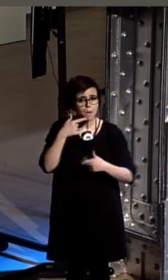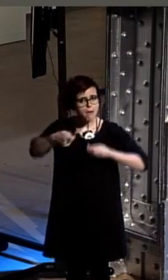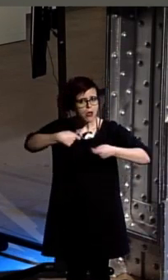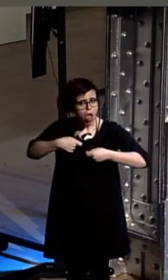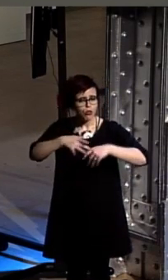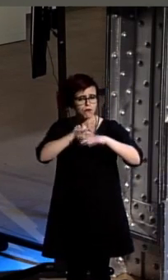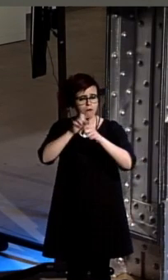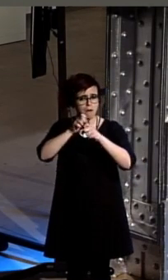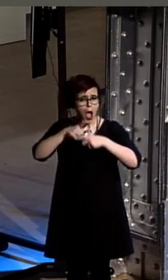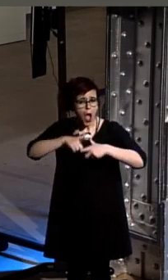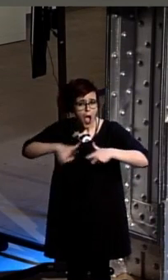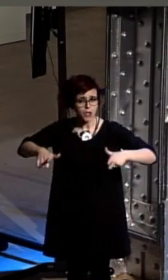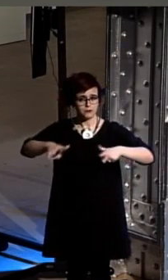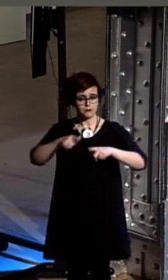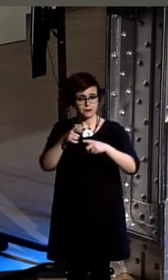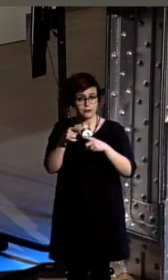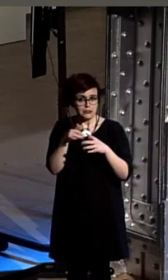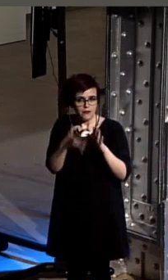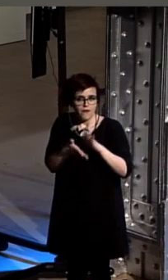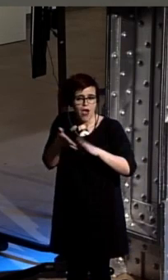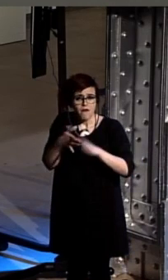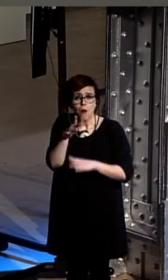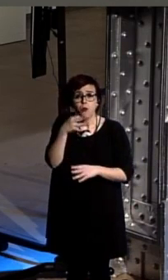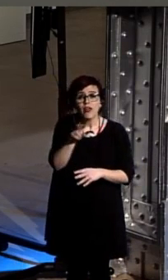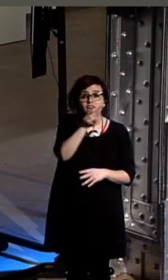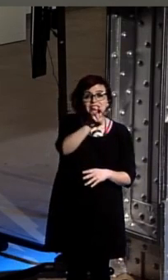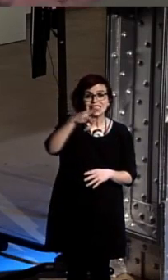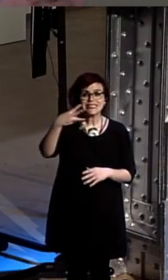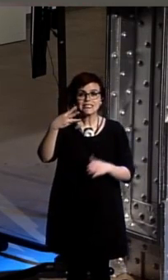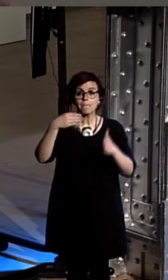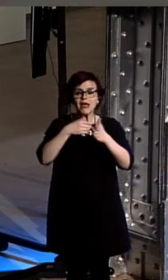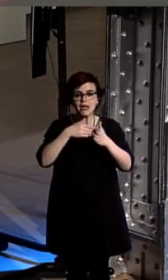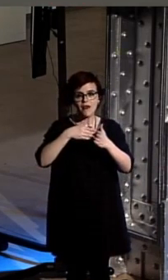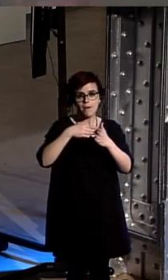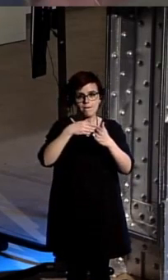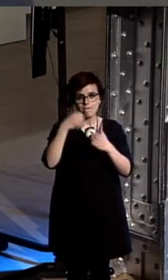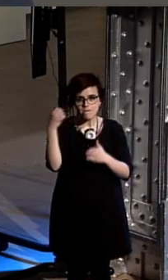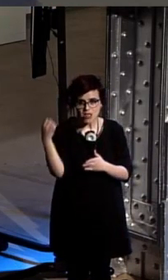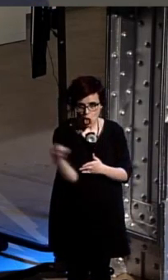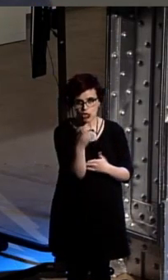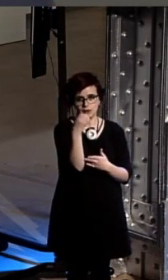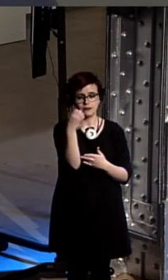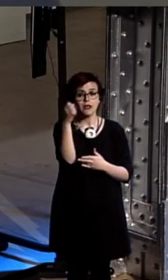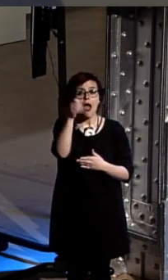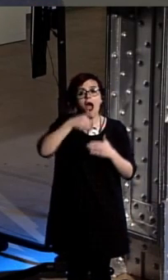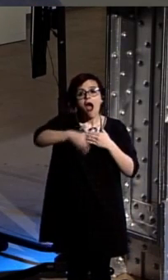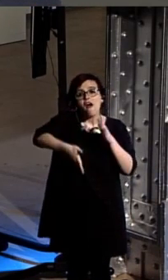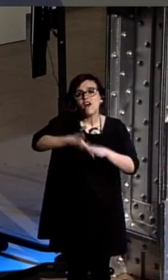ebullición y seguramente alcanzará un valor de 23.000 millones hacia el año 2020.